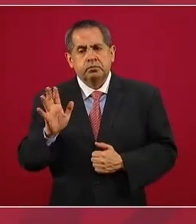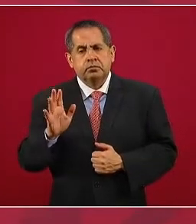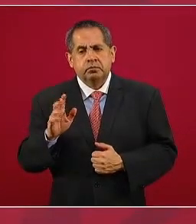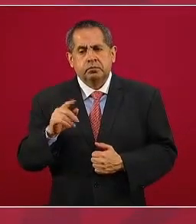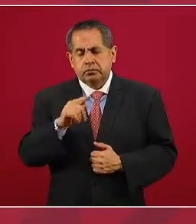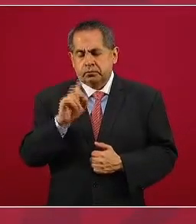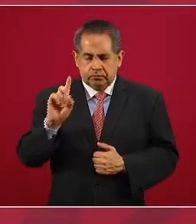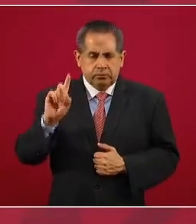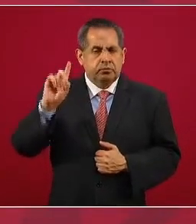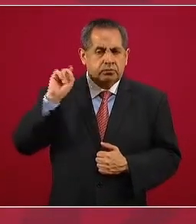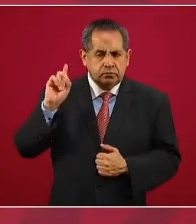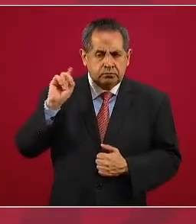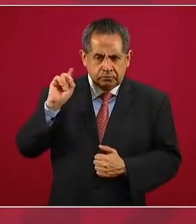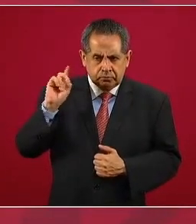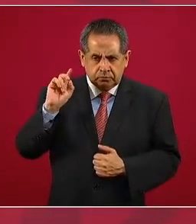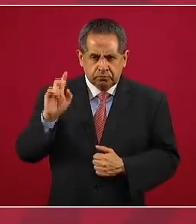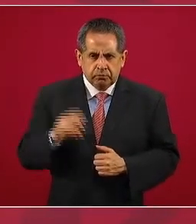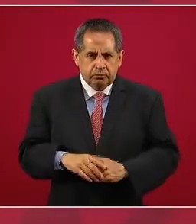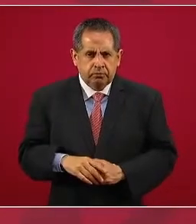pasado